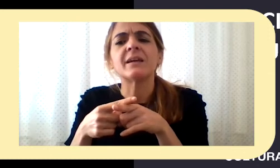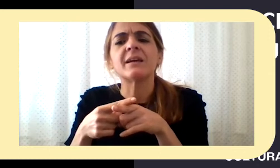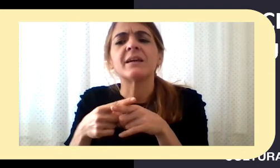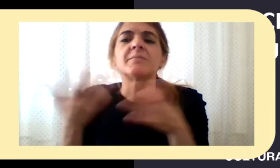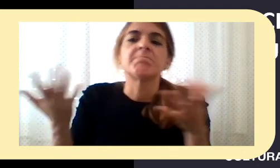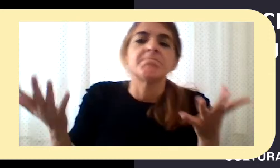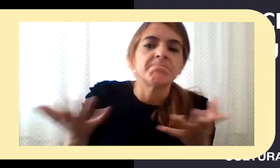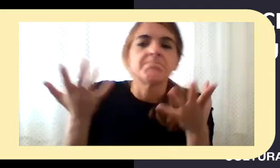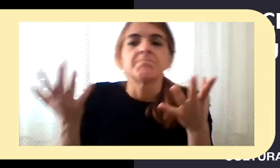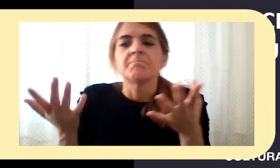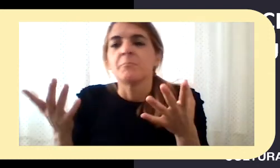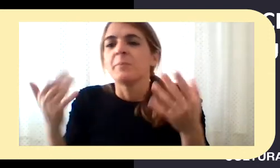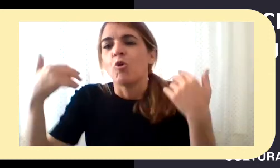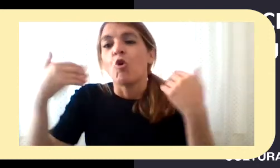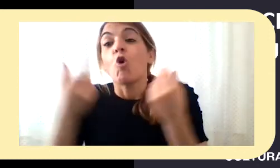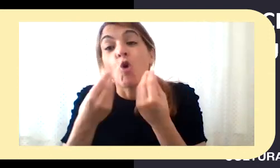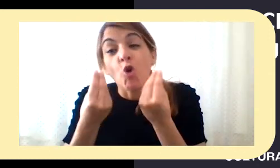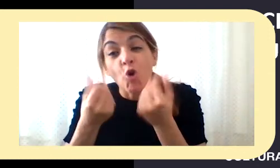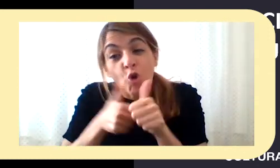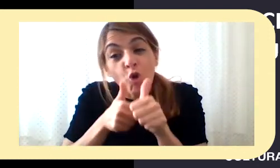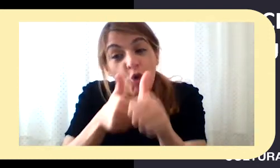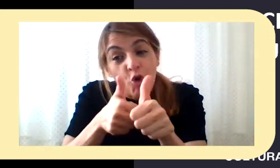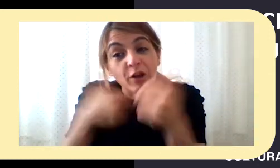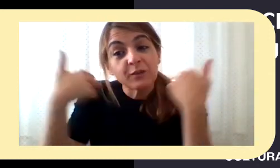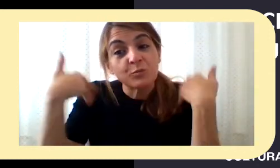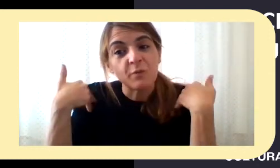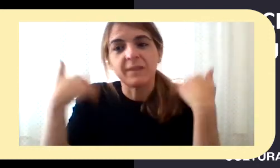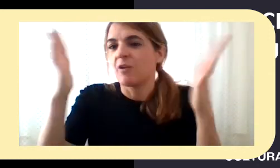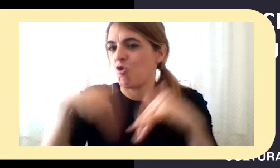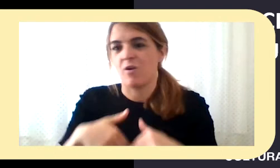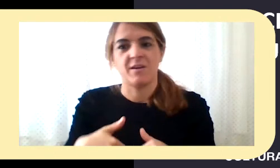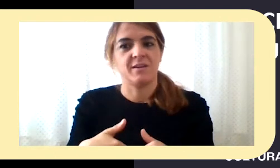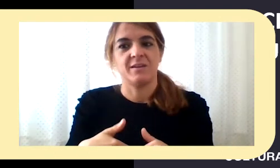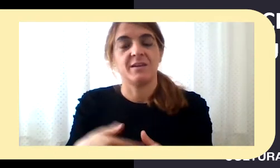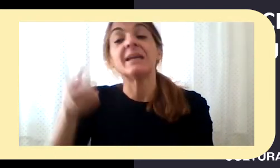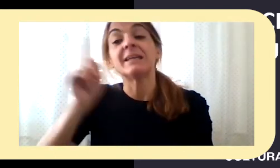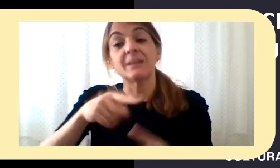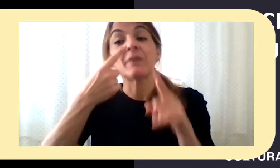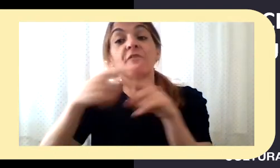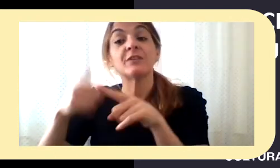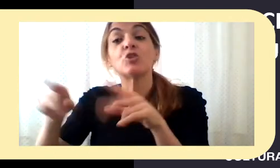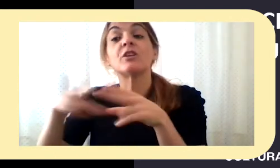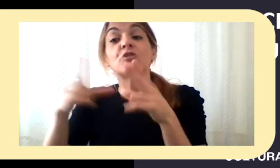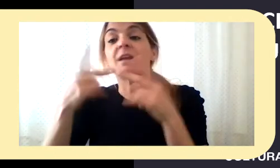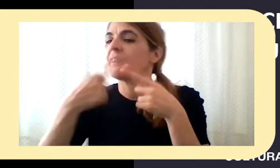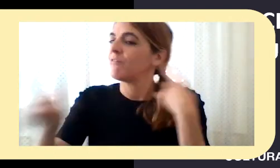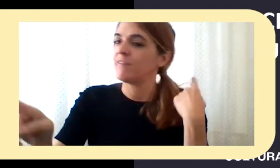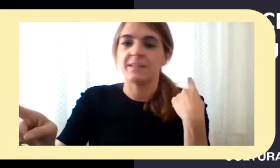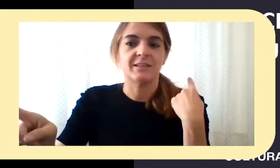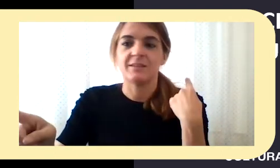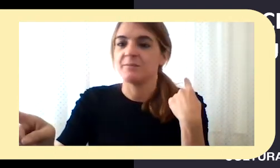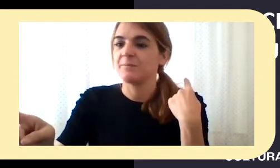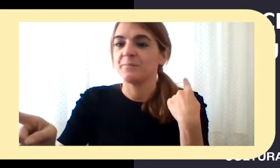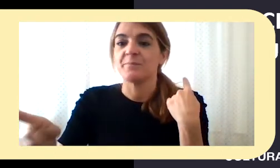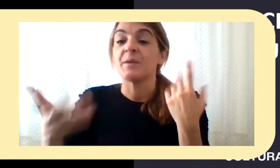comparten pero no se corresponsabilizan, y luego hay unos factores sociales muy diferentes en la salud de las mujeres, en